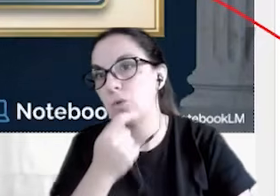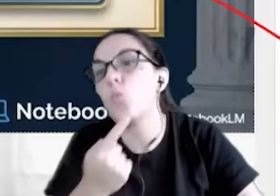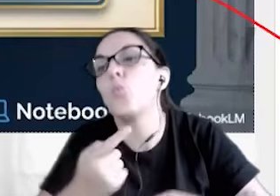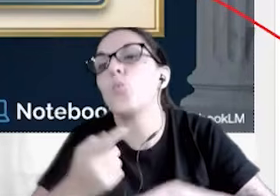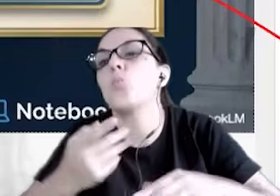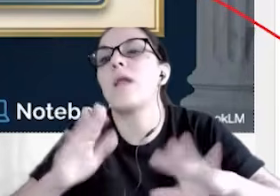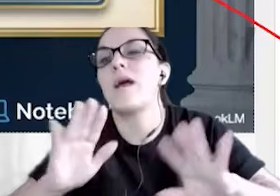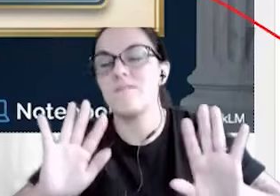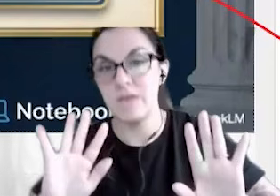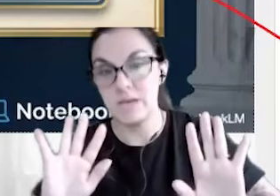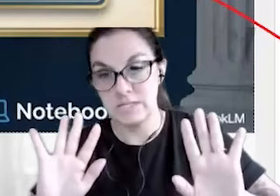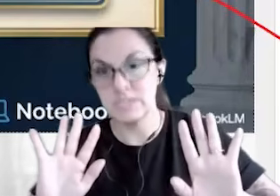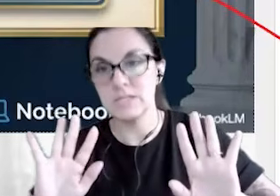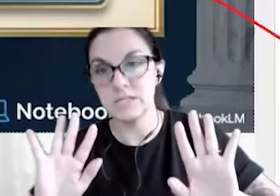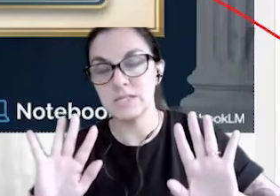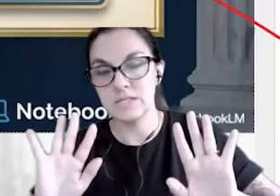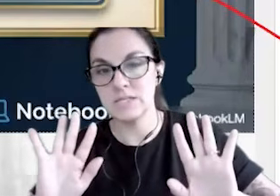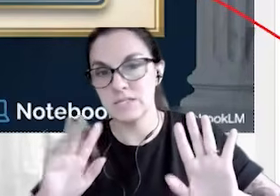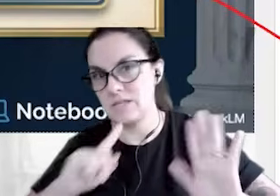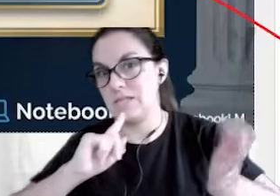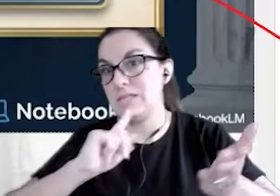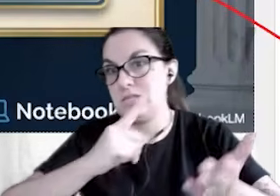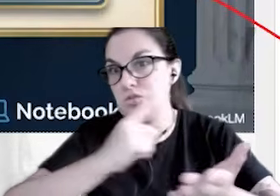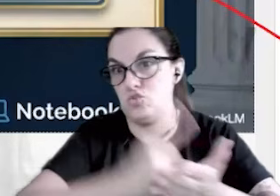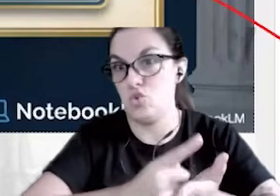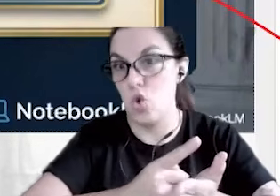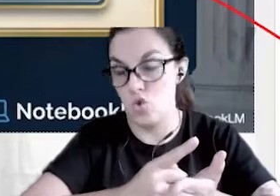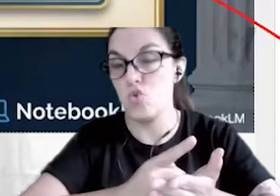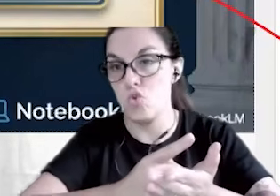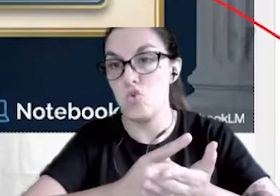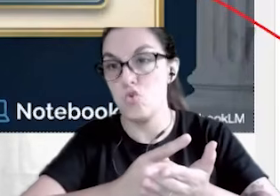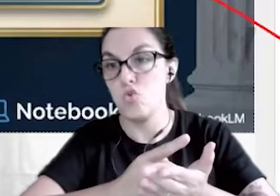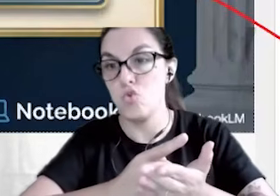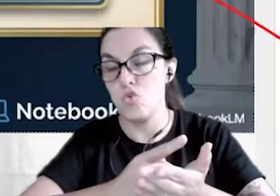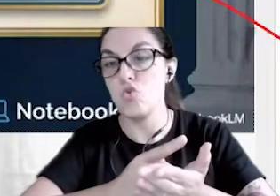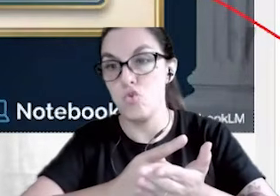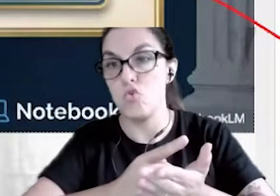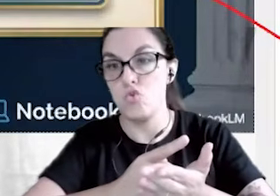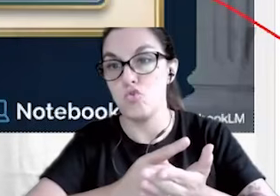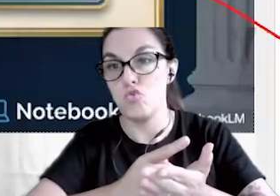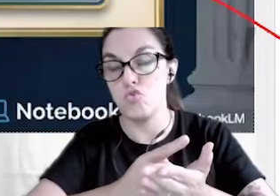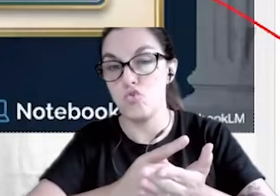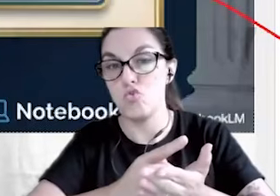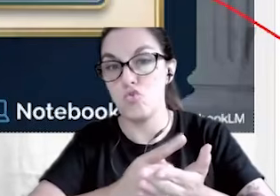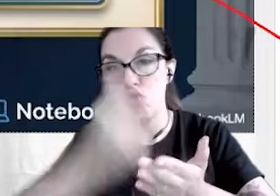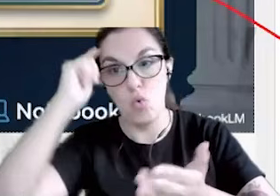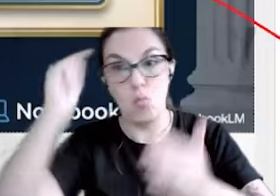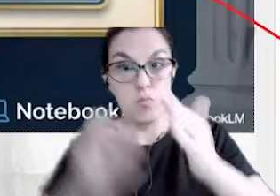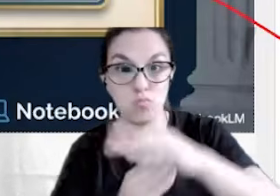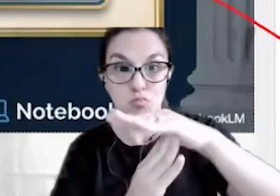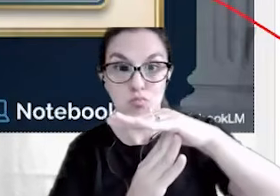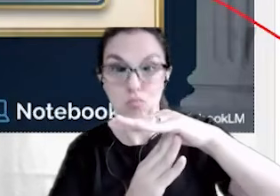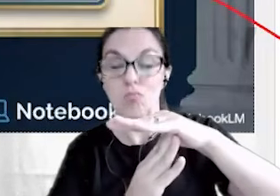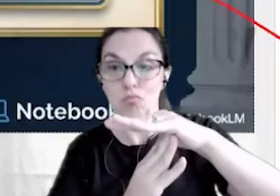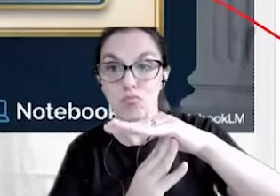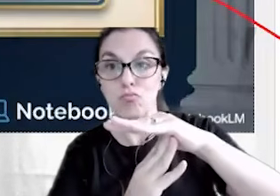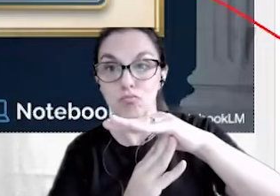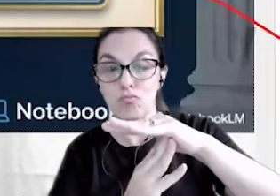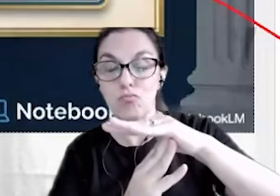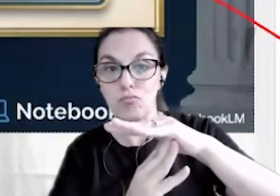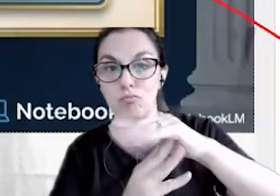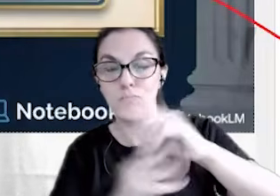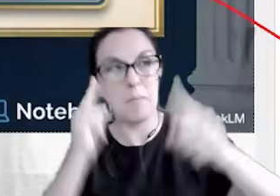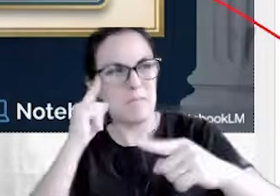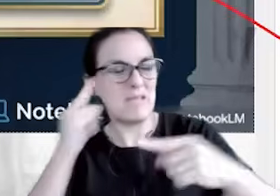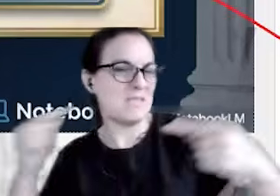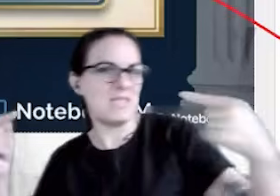separar de algún fallo dictado por la Corte, para separarse de esta doctrina tiene